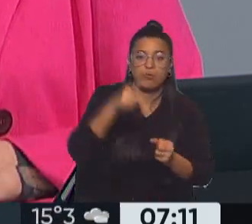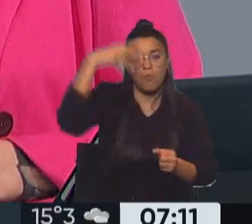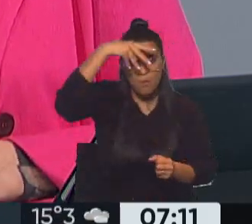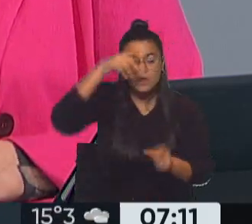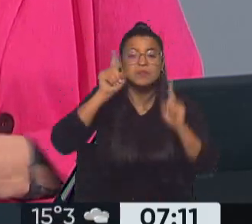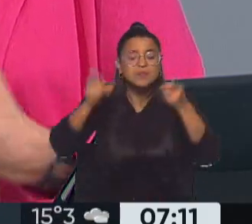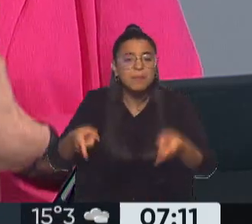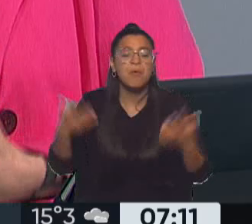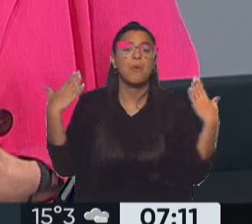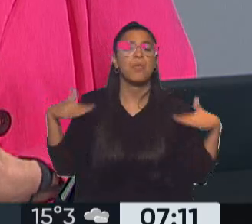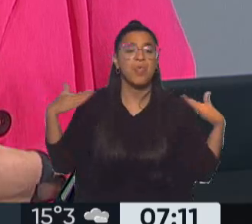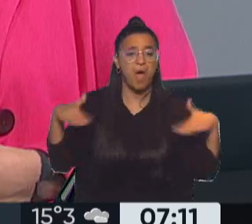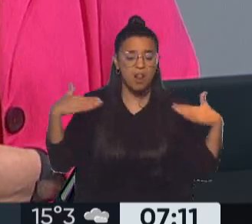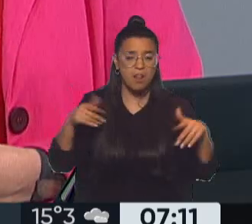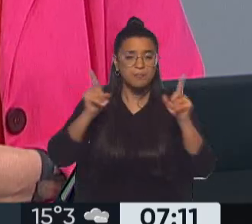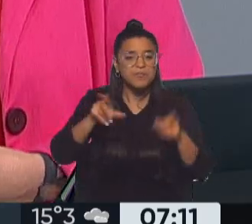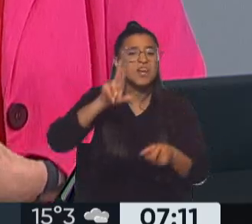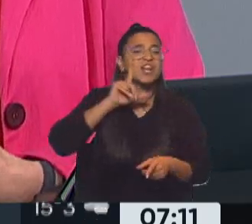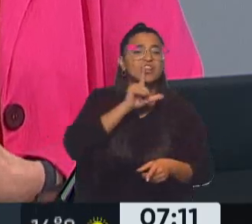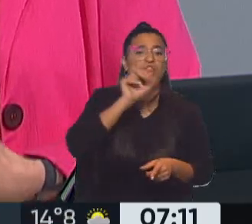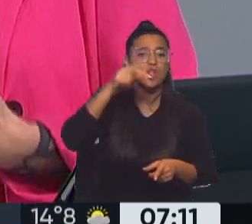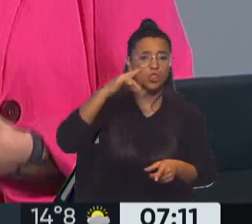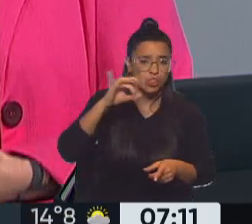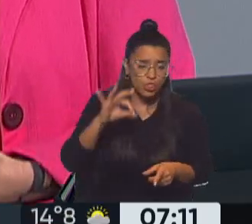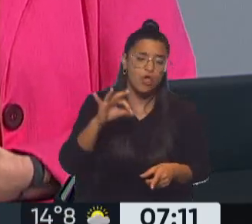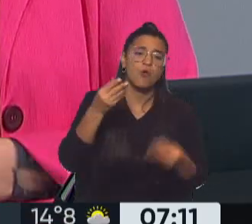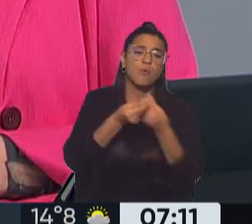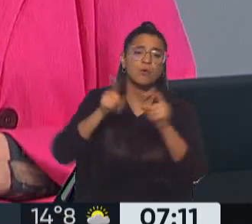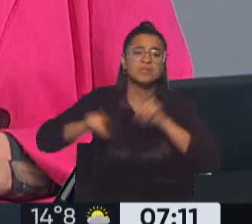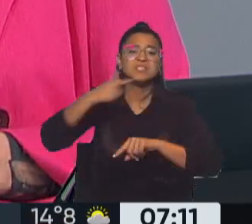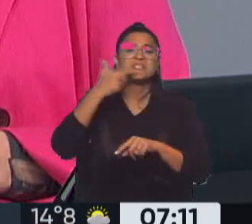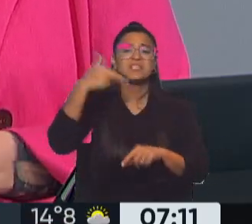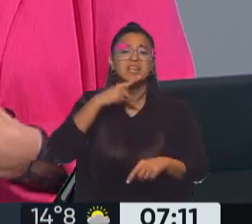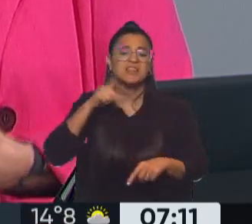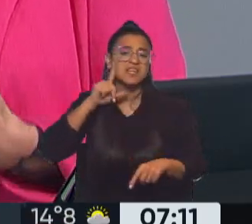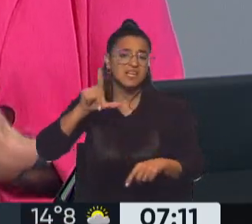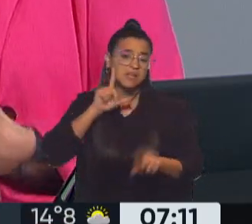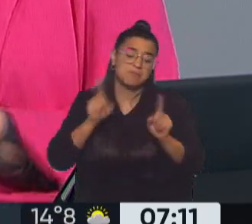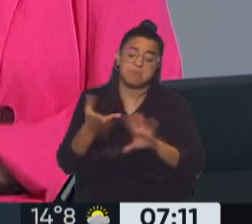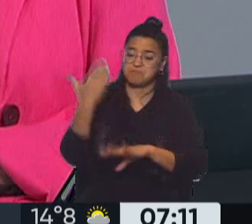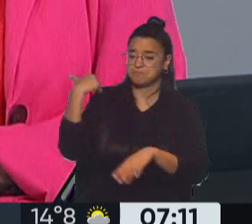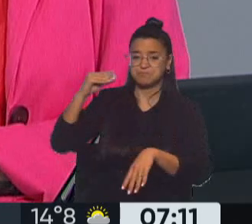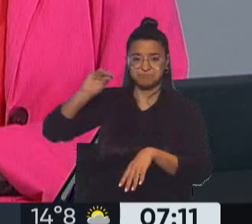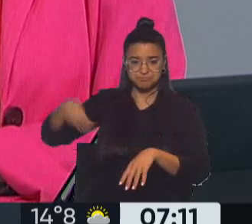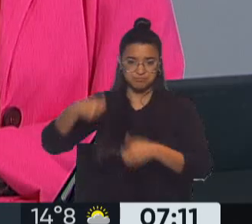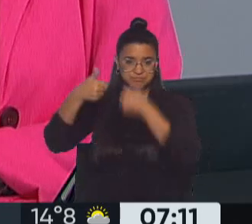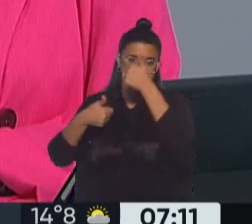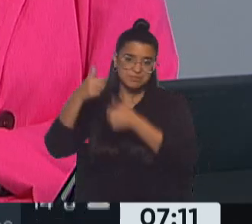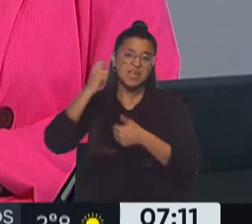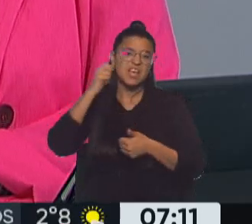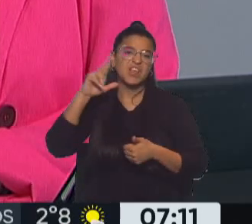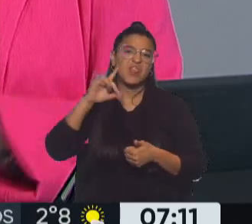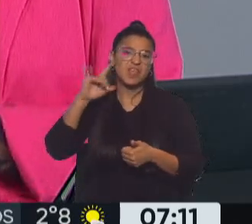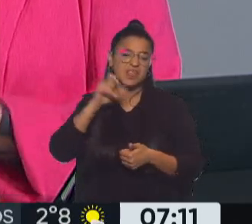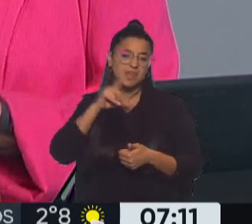Estaba también María Eugenia Vidal, estaba Cristian Ritondo, muchos dirigentes, Diego Santilli también, que perdió la interna frente a Néstor